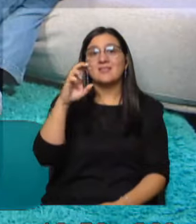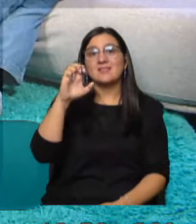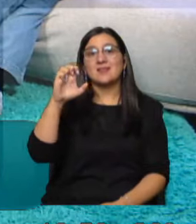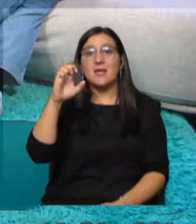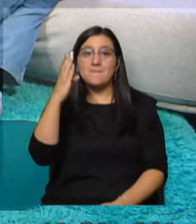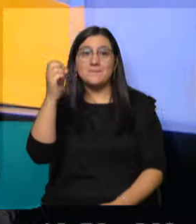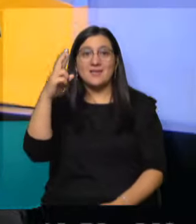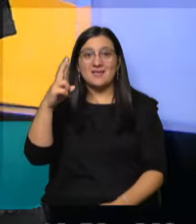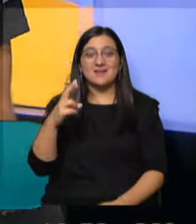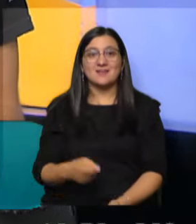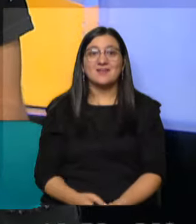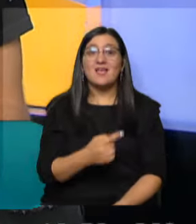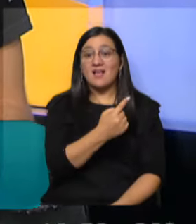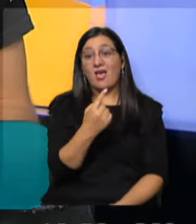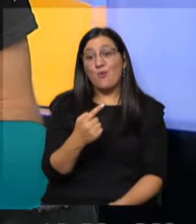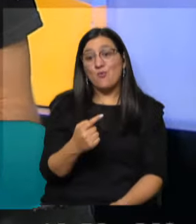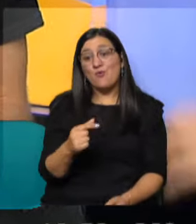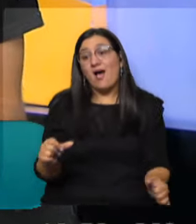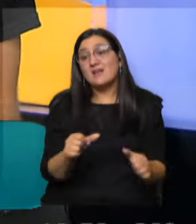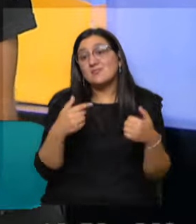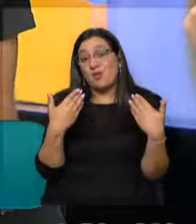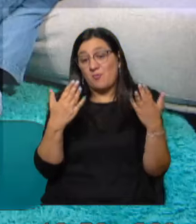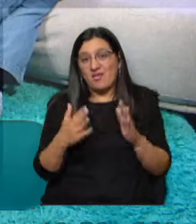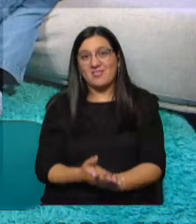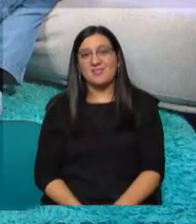¡Qué lindo! Cada uno hace lo que puede.